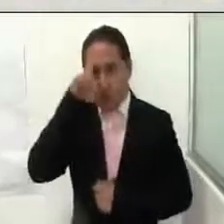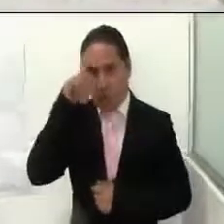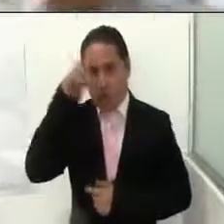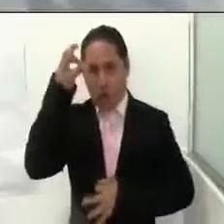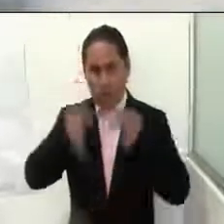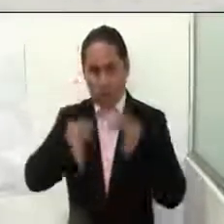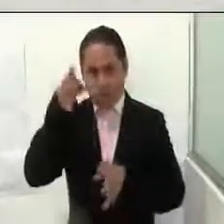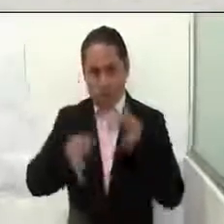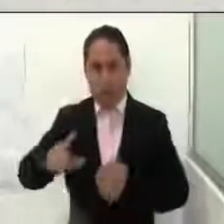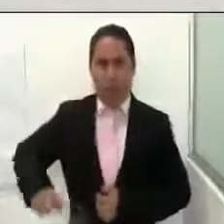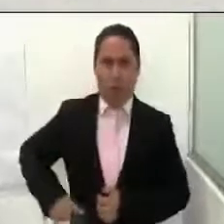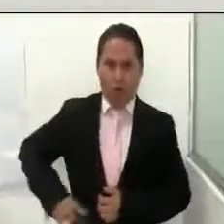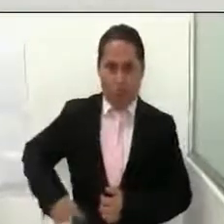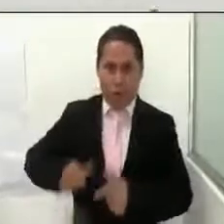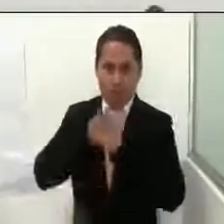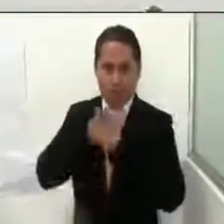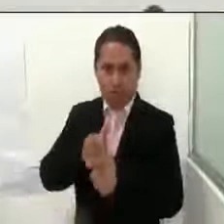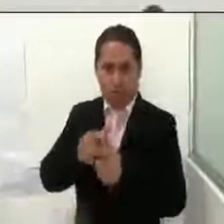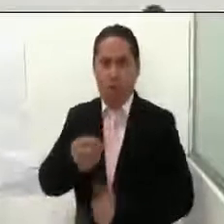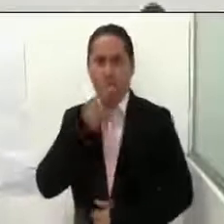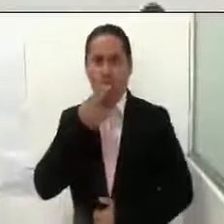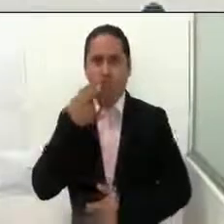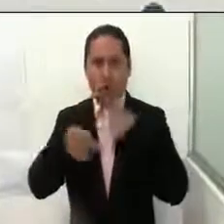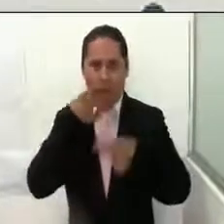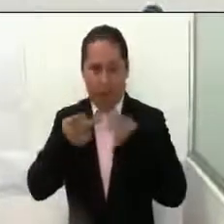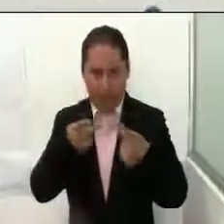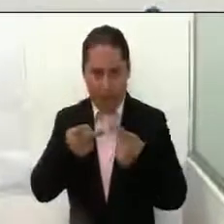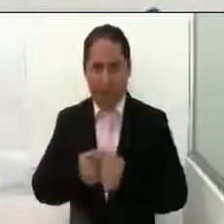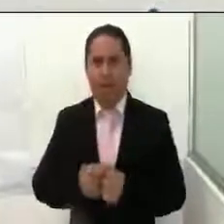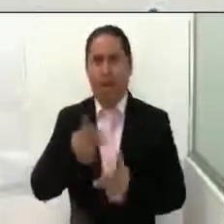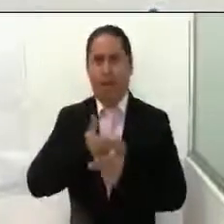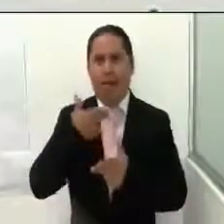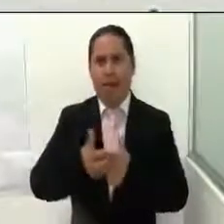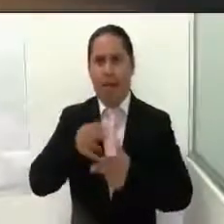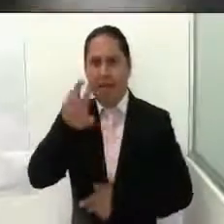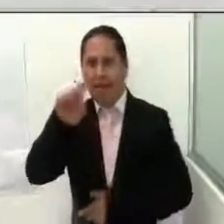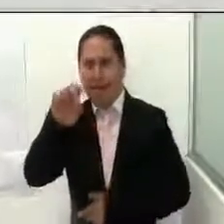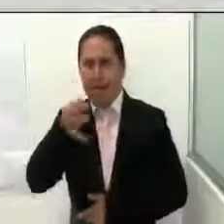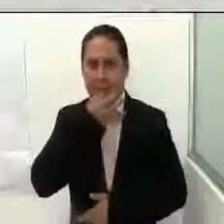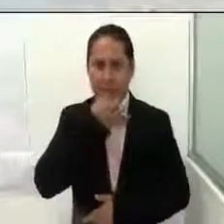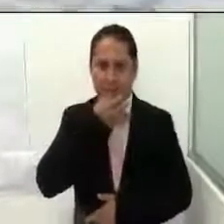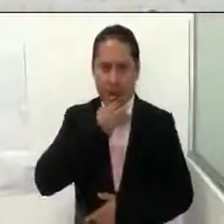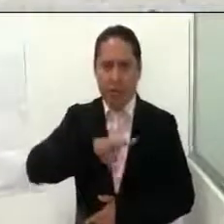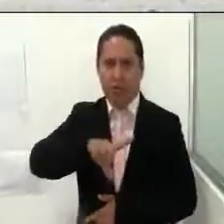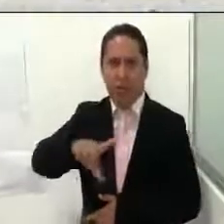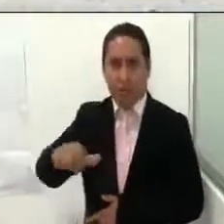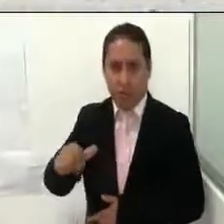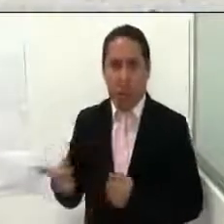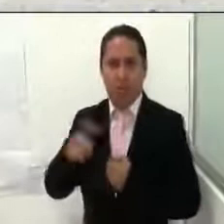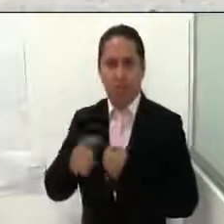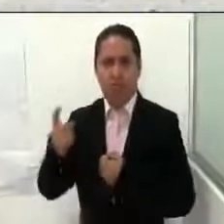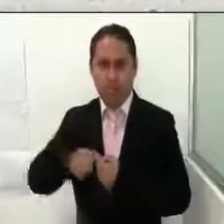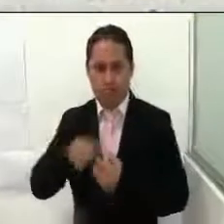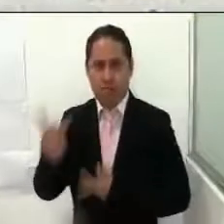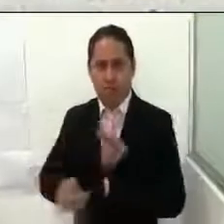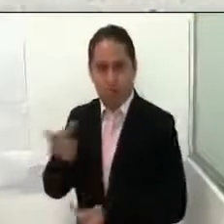siguiente para uso de la palabra el compareciente hasta por 30 minutos posteriormente participarán cada uno de los integrantes